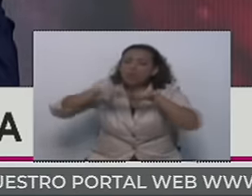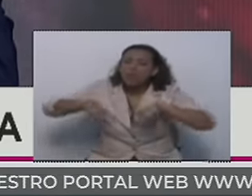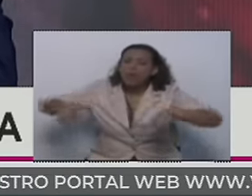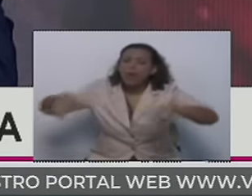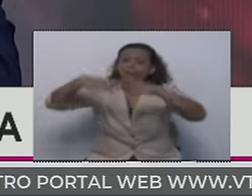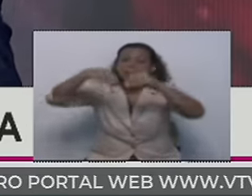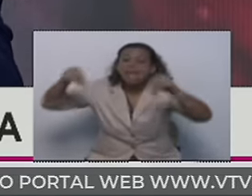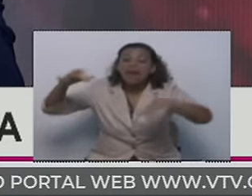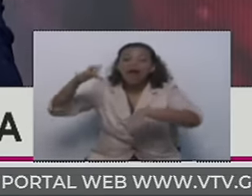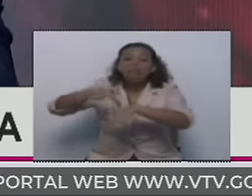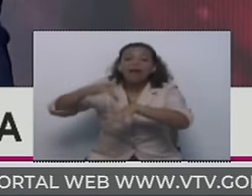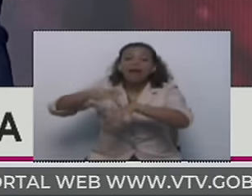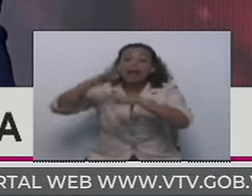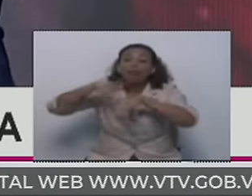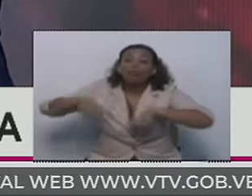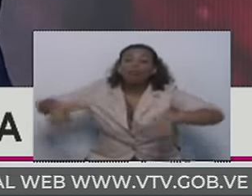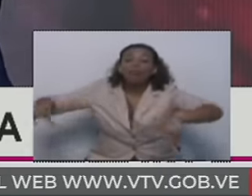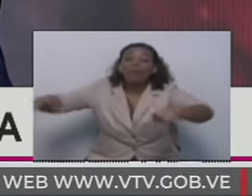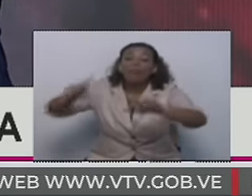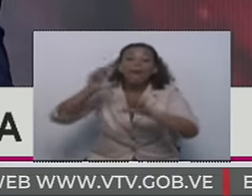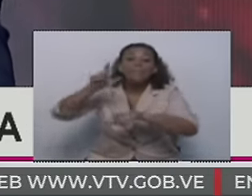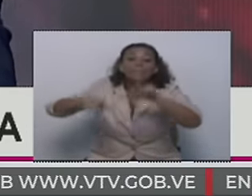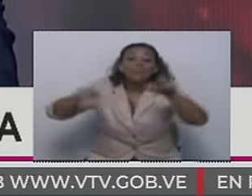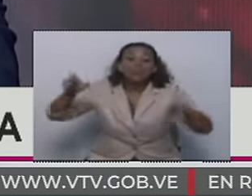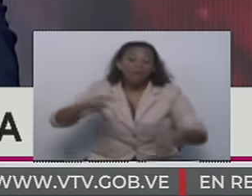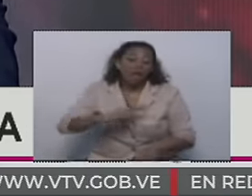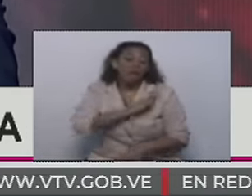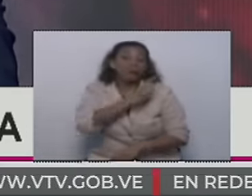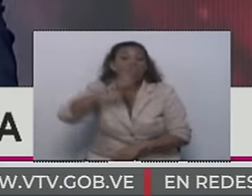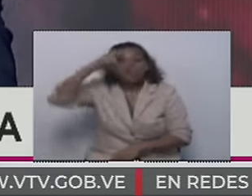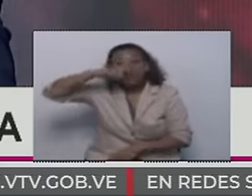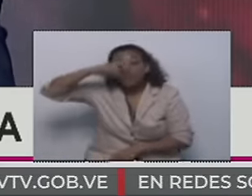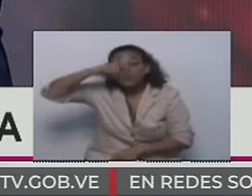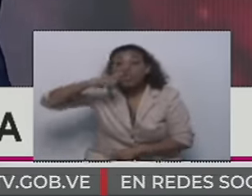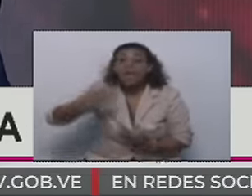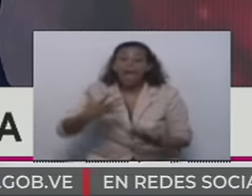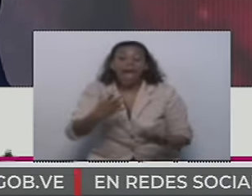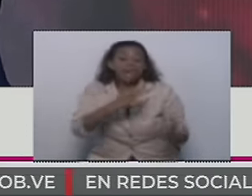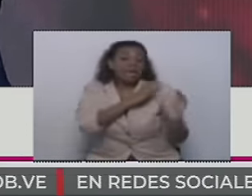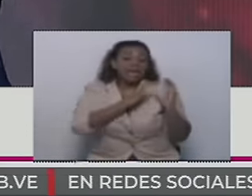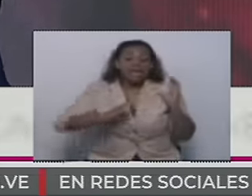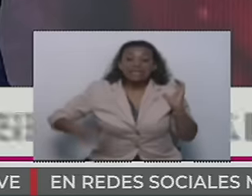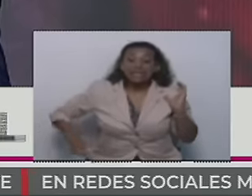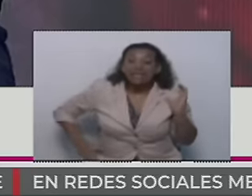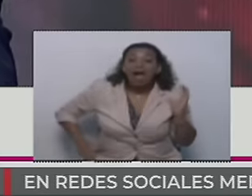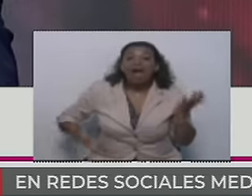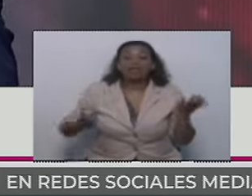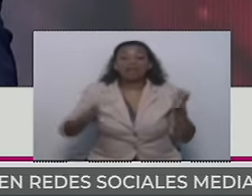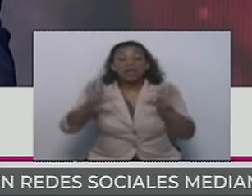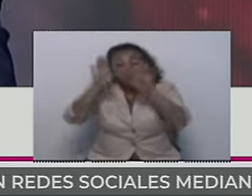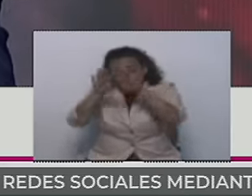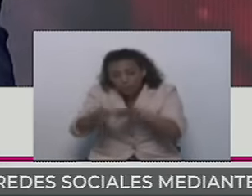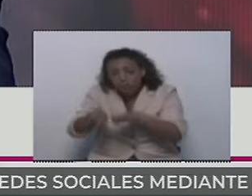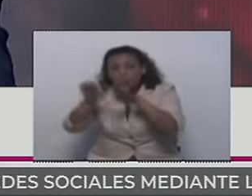tierra sagrada de todos, de judíos, de cristianos, de